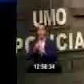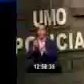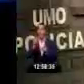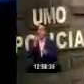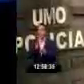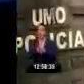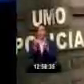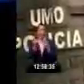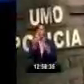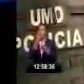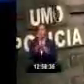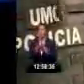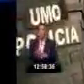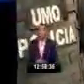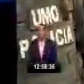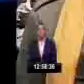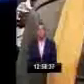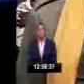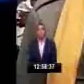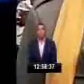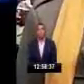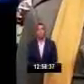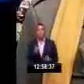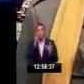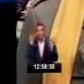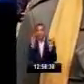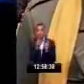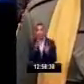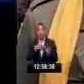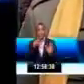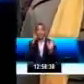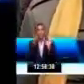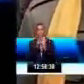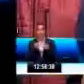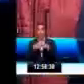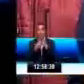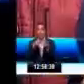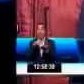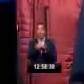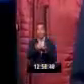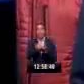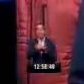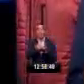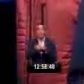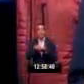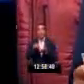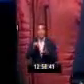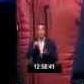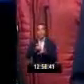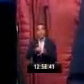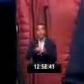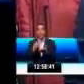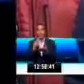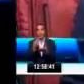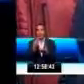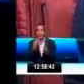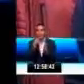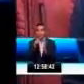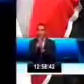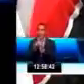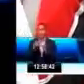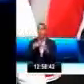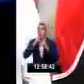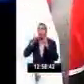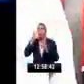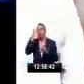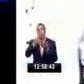por los actos vandálicos que destruyeron la ciudad. Fiscal estaría acusándoles por daño a bien ajeno. Ahora le quieren imputar por ataque y resistencia, ellos están